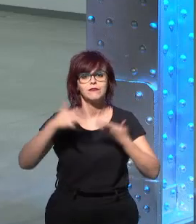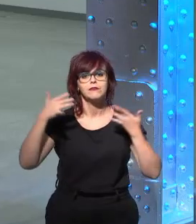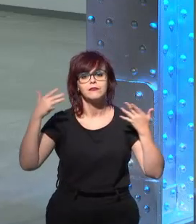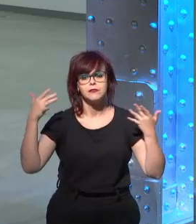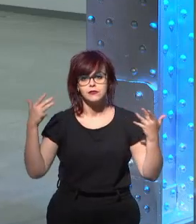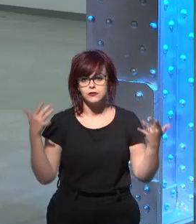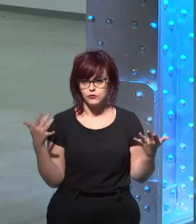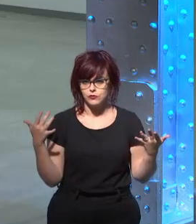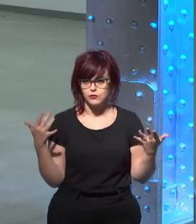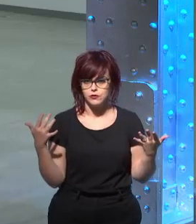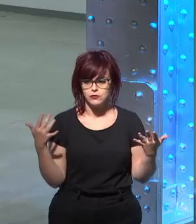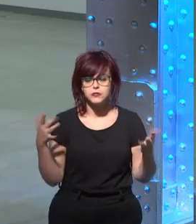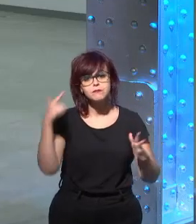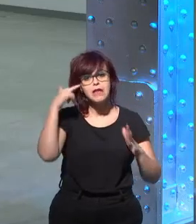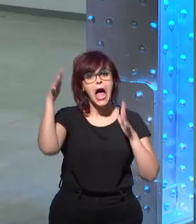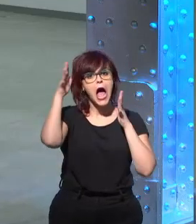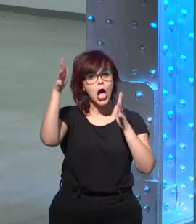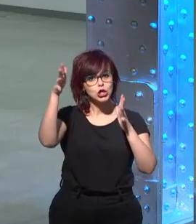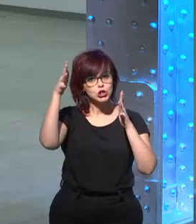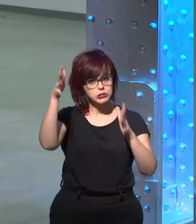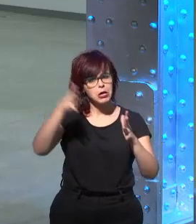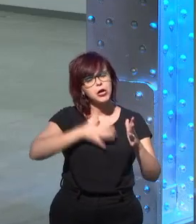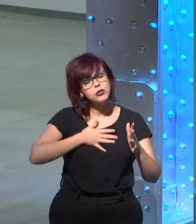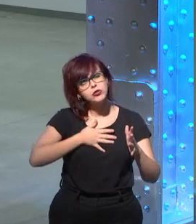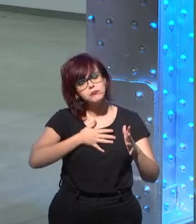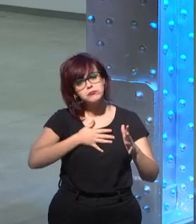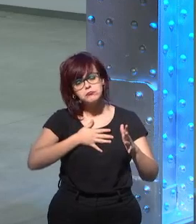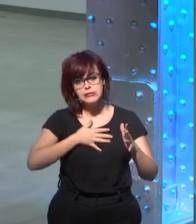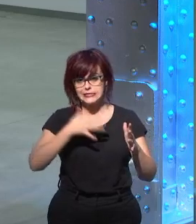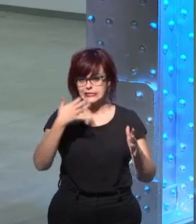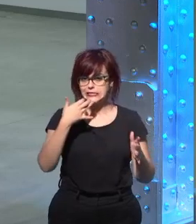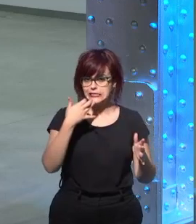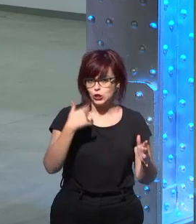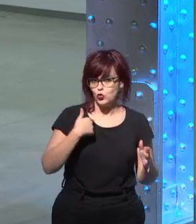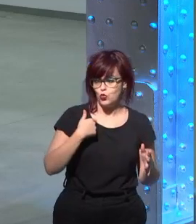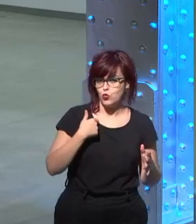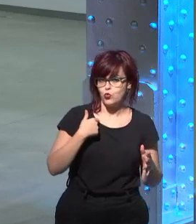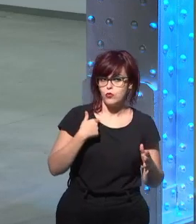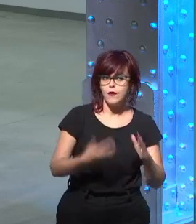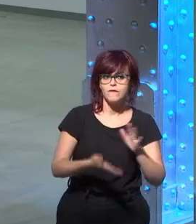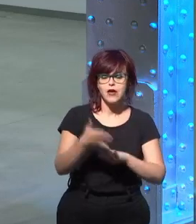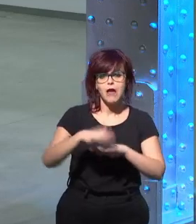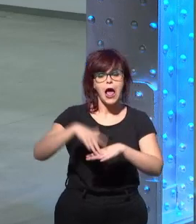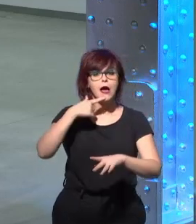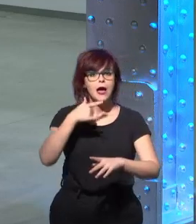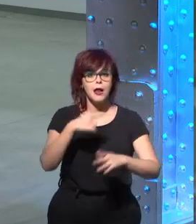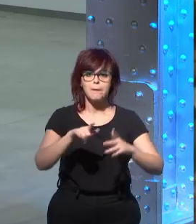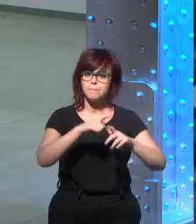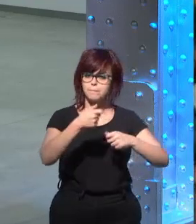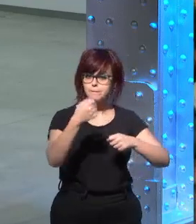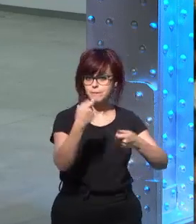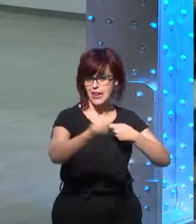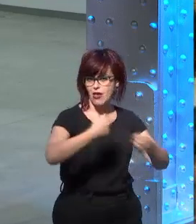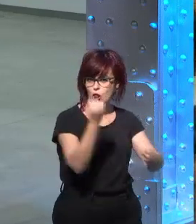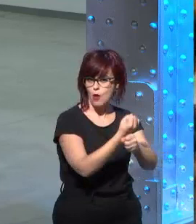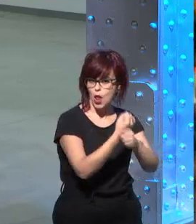Entonces, ¿qué recomendación daría? Si fuera a incorporarme al mercado laboral o a alguno de vosotros